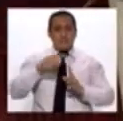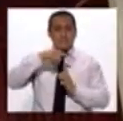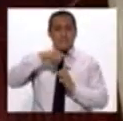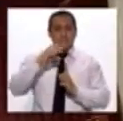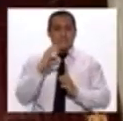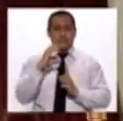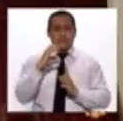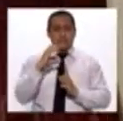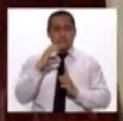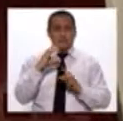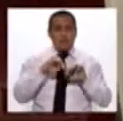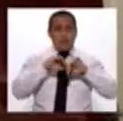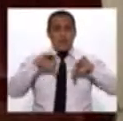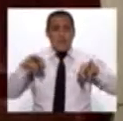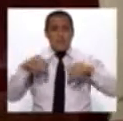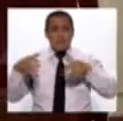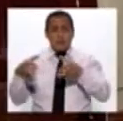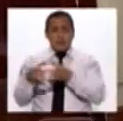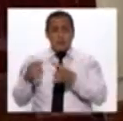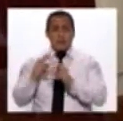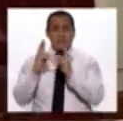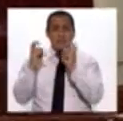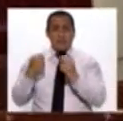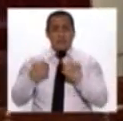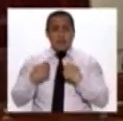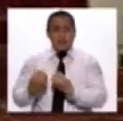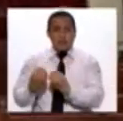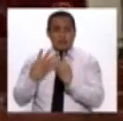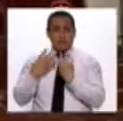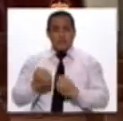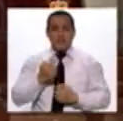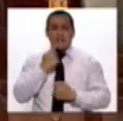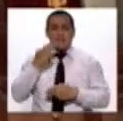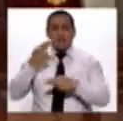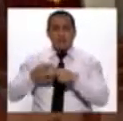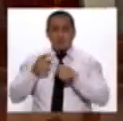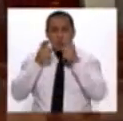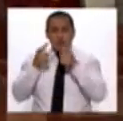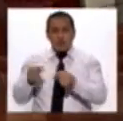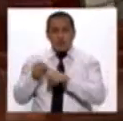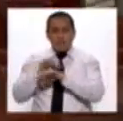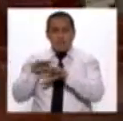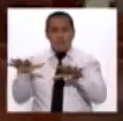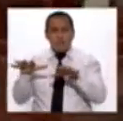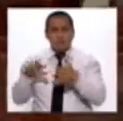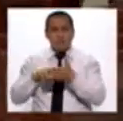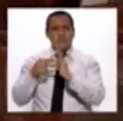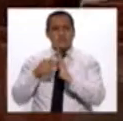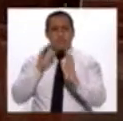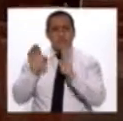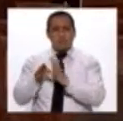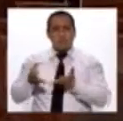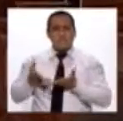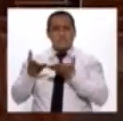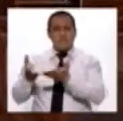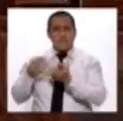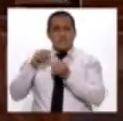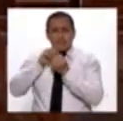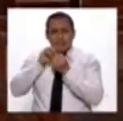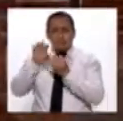Constitucional. El otro sistema, y que es el tema que nos convoca, se llama control difuso, en tanto se da de